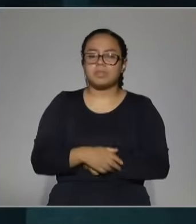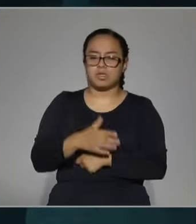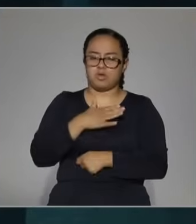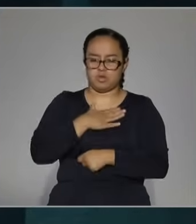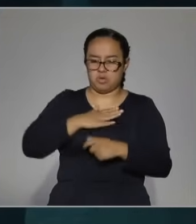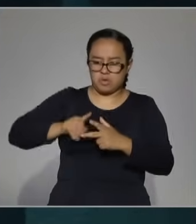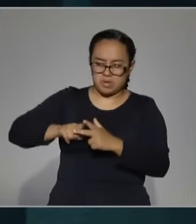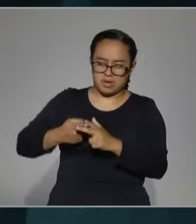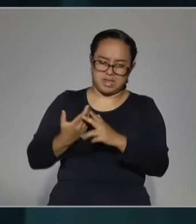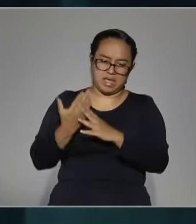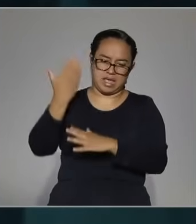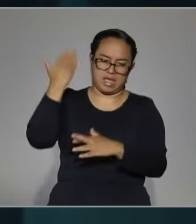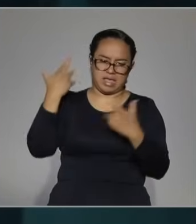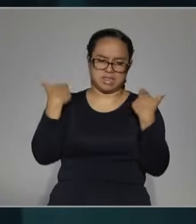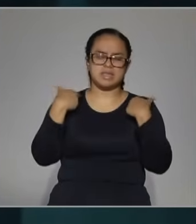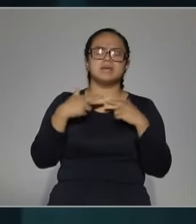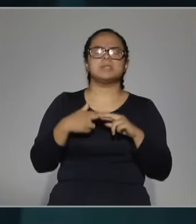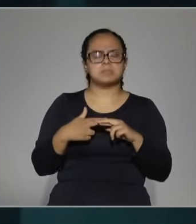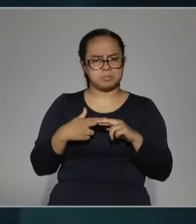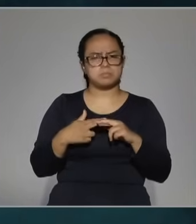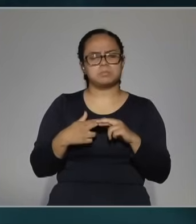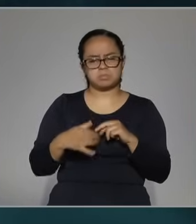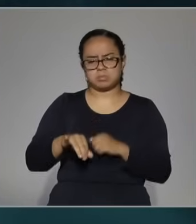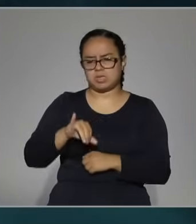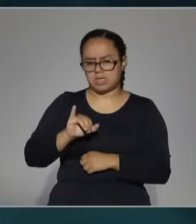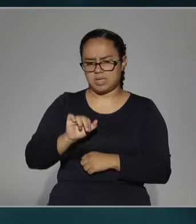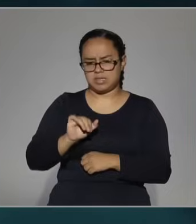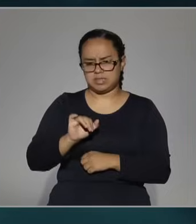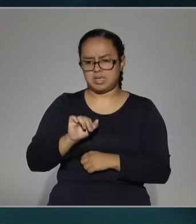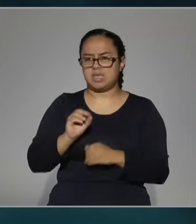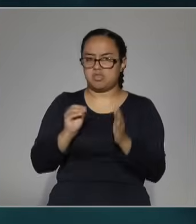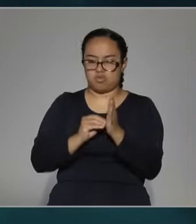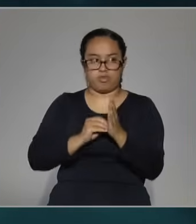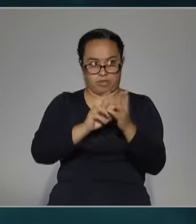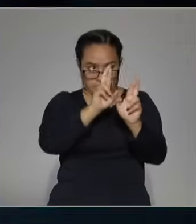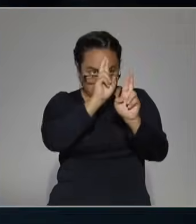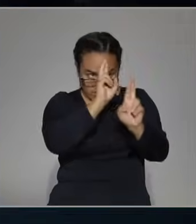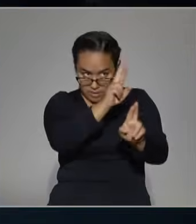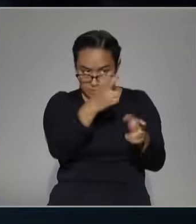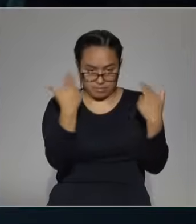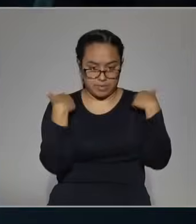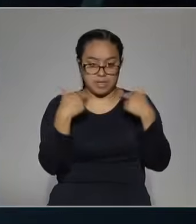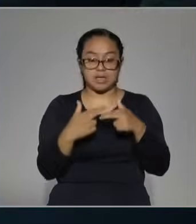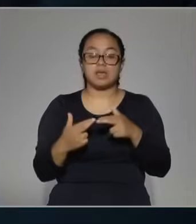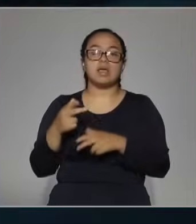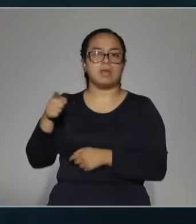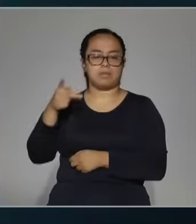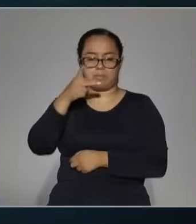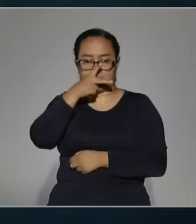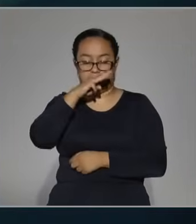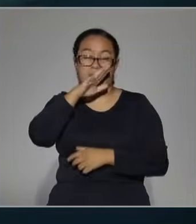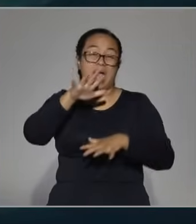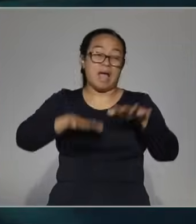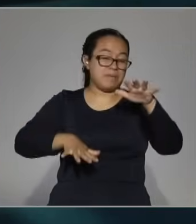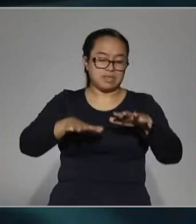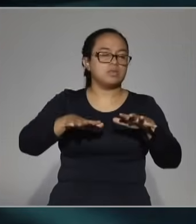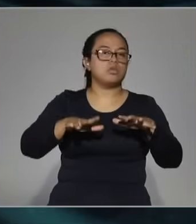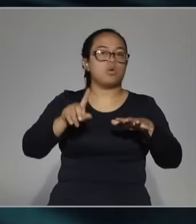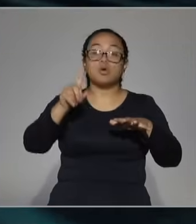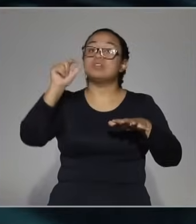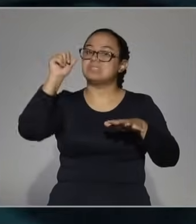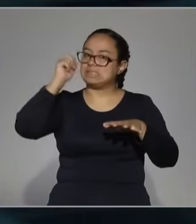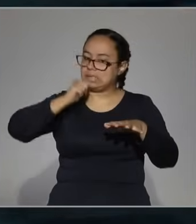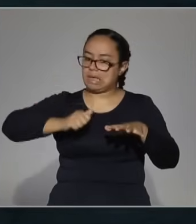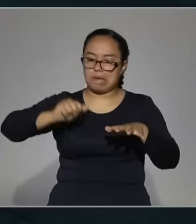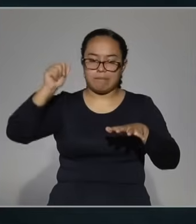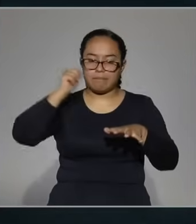de profesora, sí todavía existía mucho respeto, ya que los padres a veces sí, no a veces, siempre